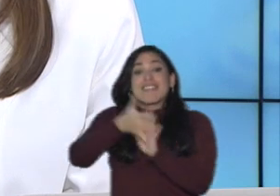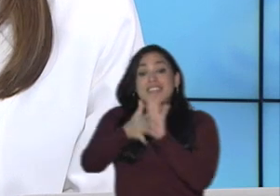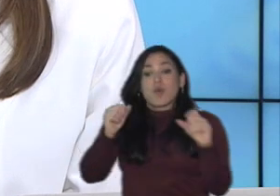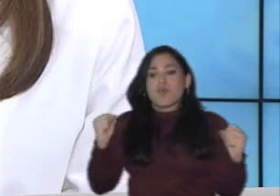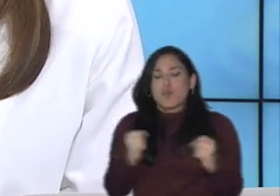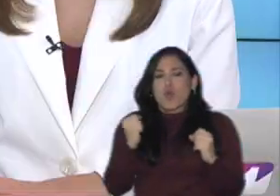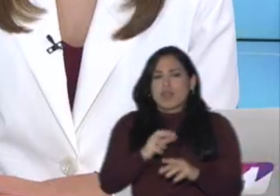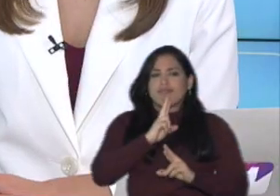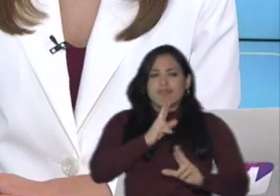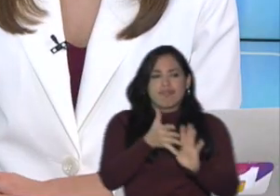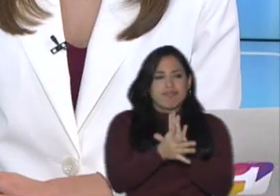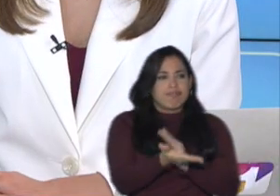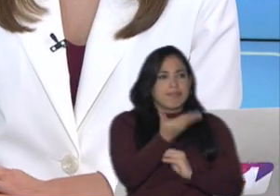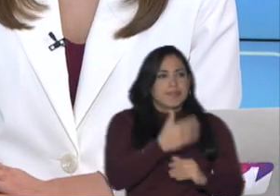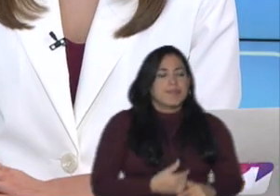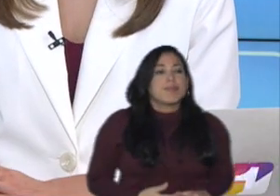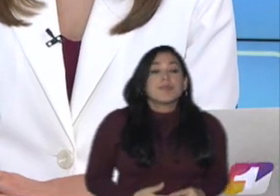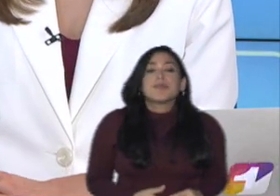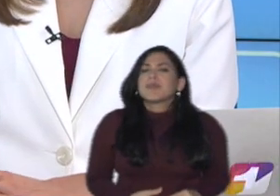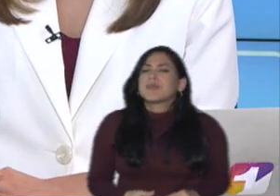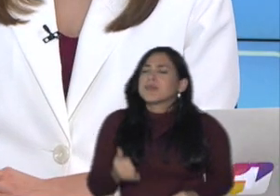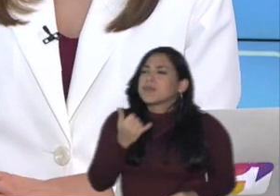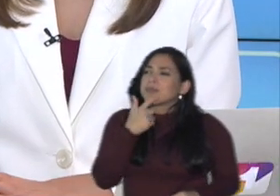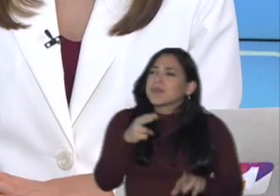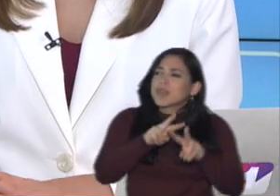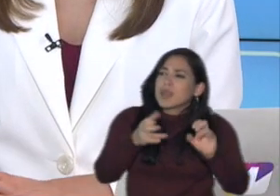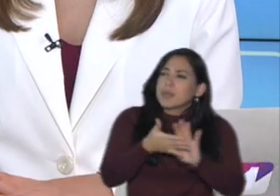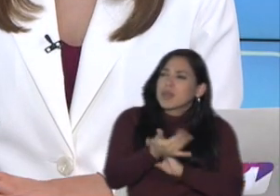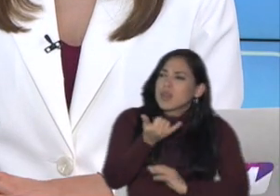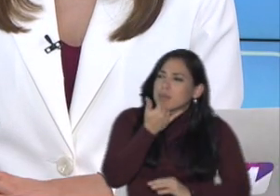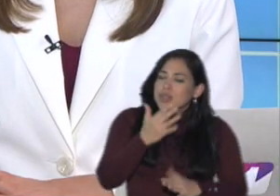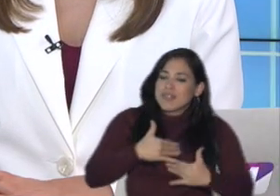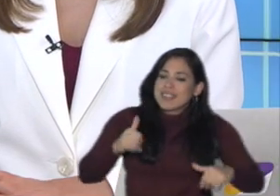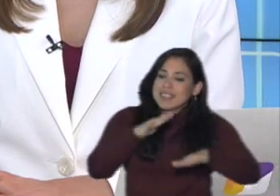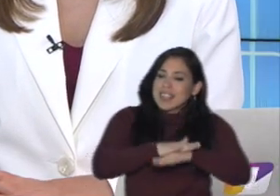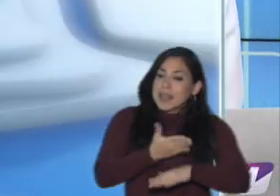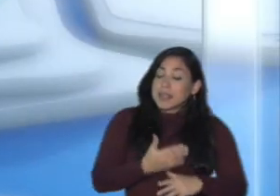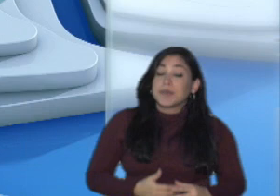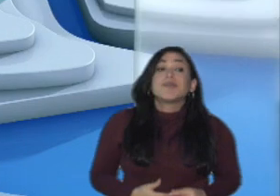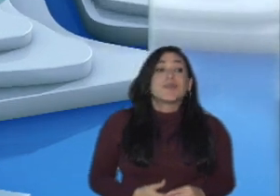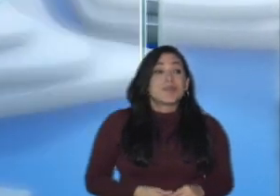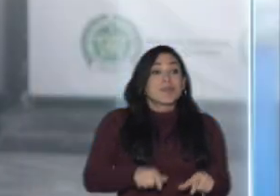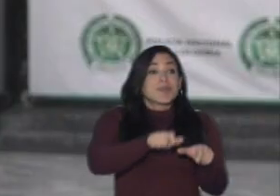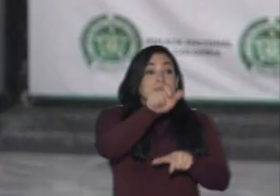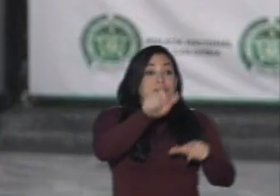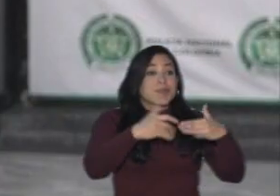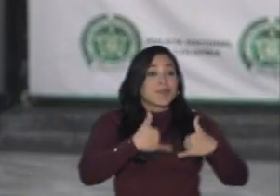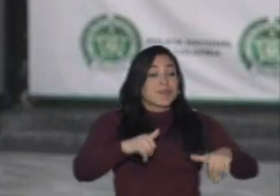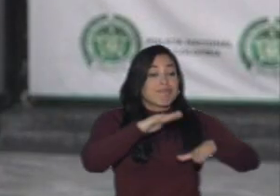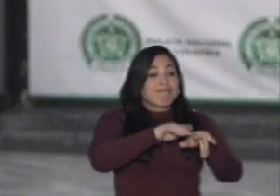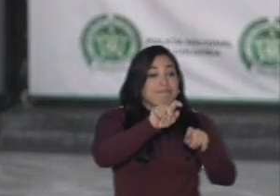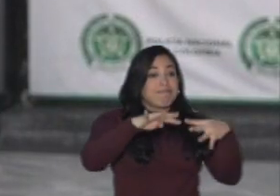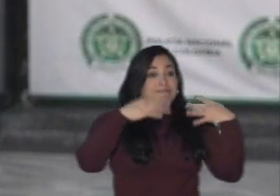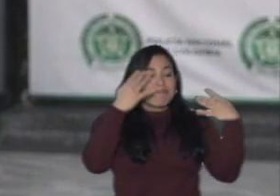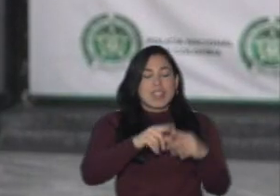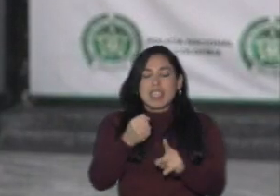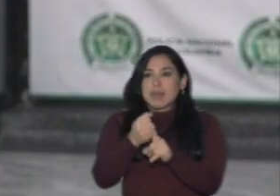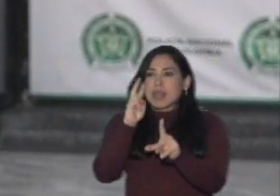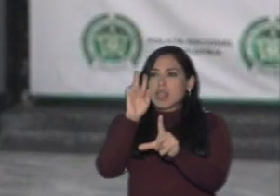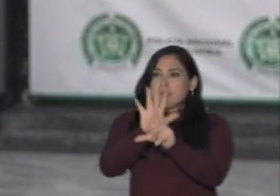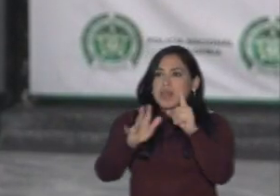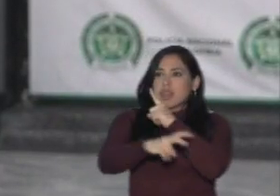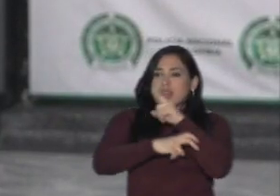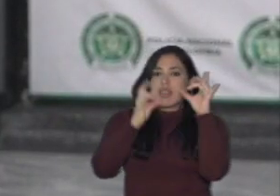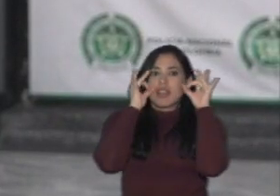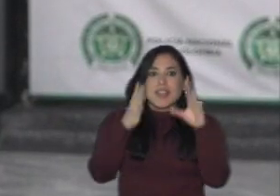Bogotá reaccionó a esta denuncia. Stick Luengas con el reporte. Stick, buenas tardes. Luisa y televidentes, feliz tarde. Pues mire, un impactante robo